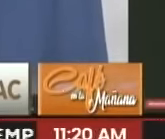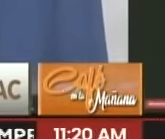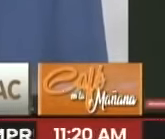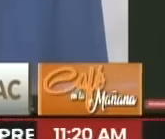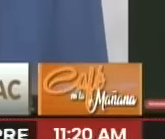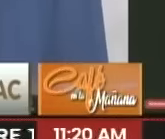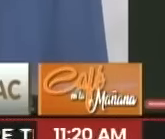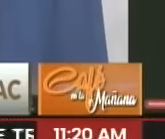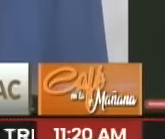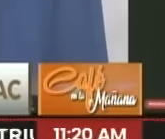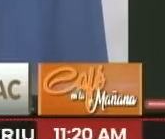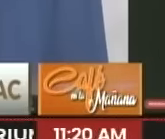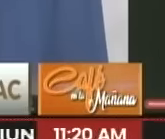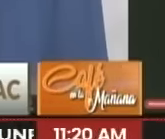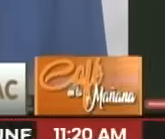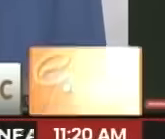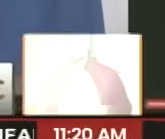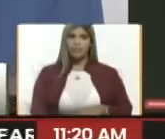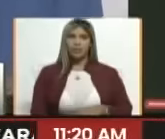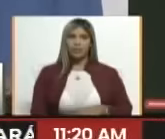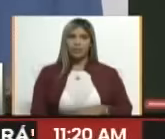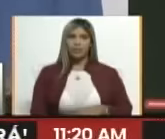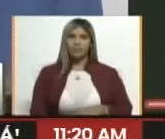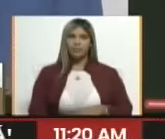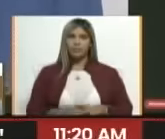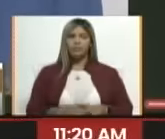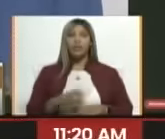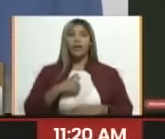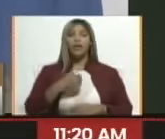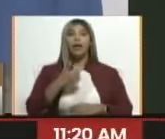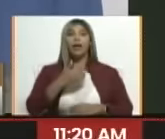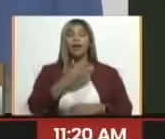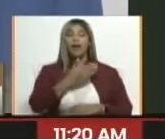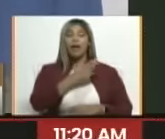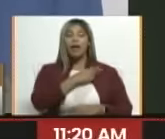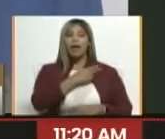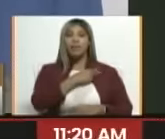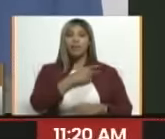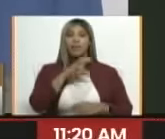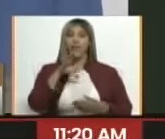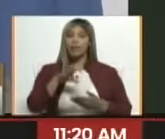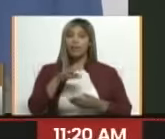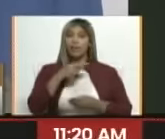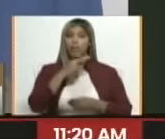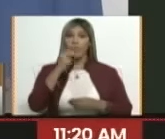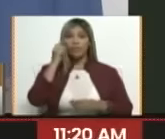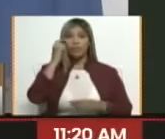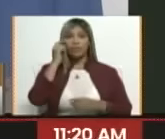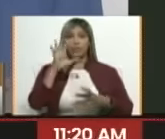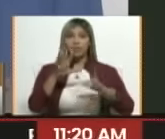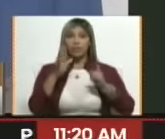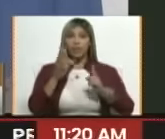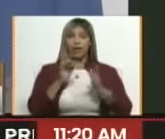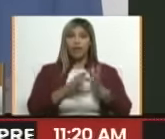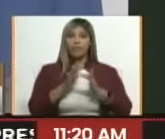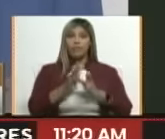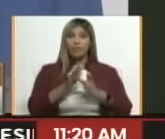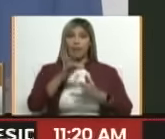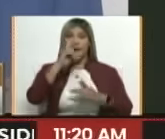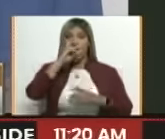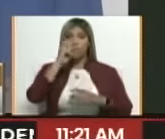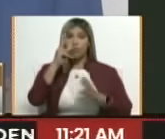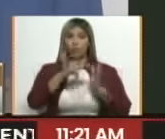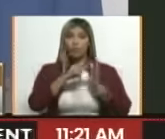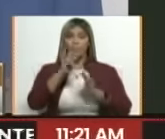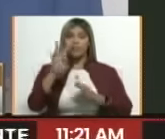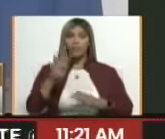Cumbre Extraordinaria de Jefes y Jefas de Estado y Gobierno, de fecha 16 de abril del